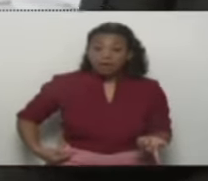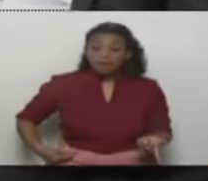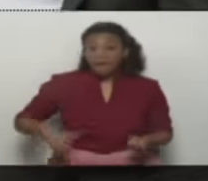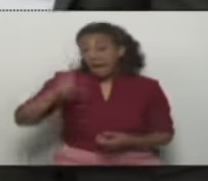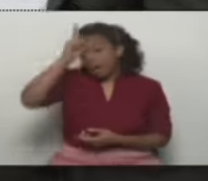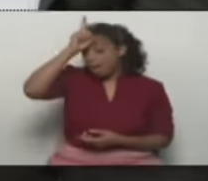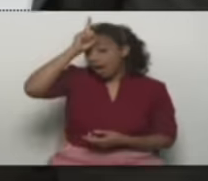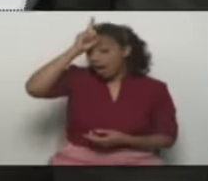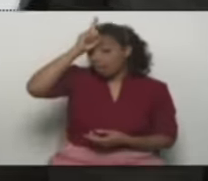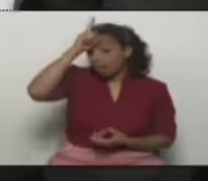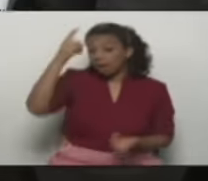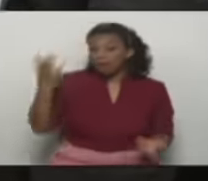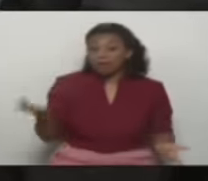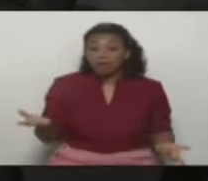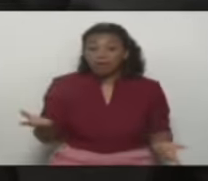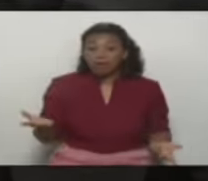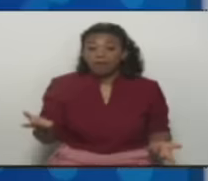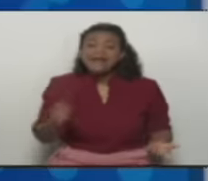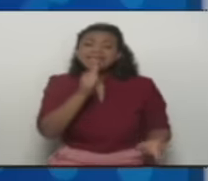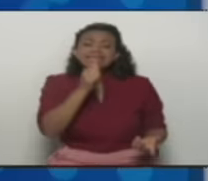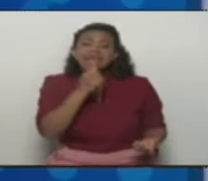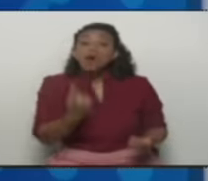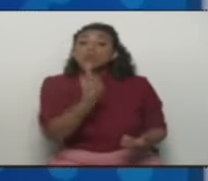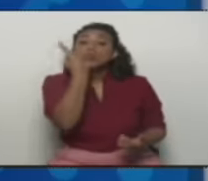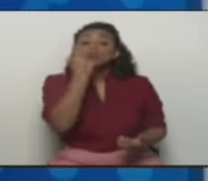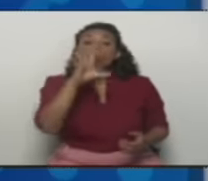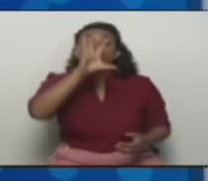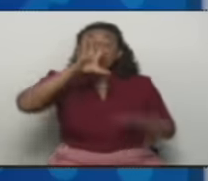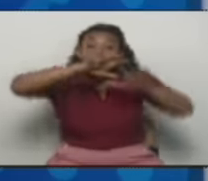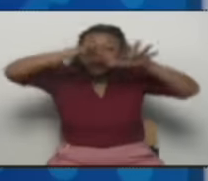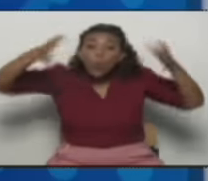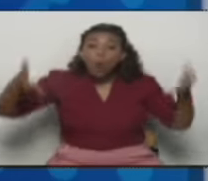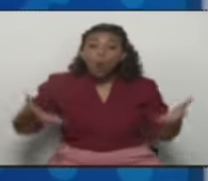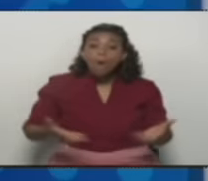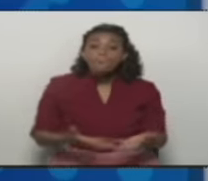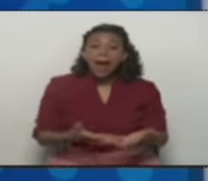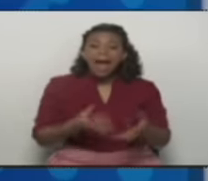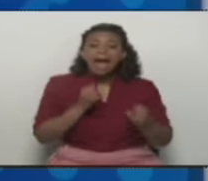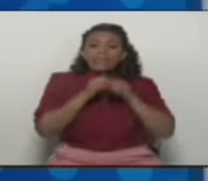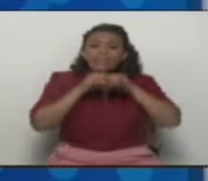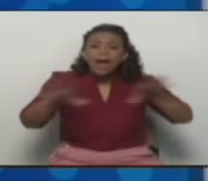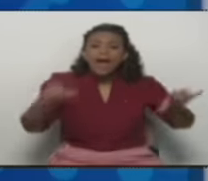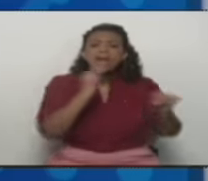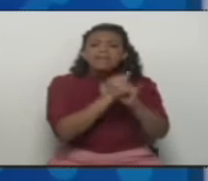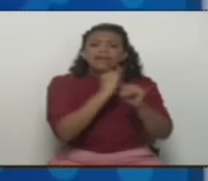Alemania. ¿Quién es el único país del mundo que tiene las máquinas que produce Internet?